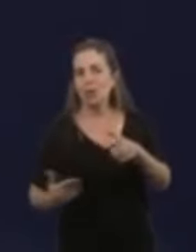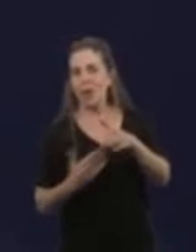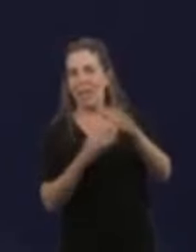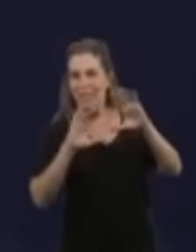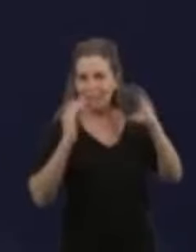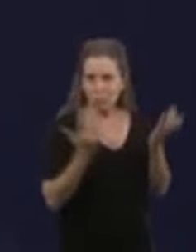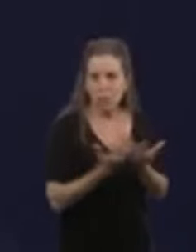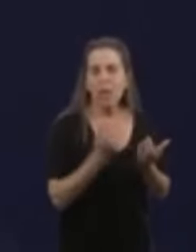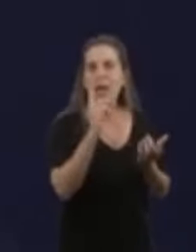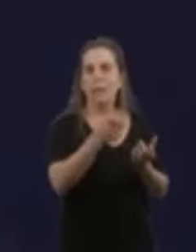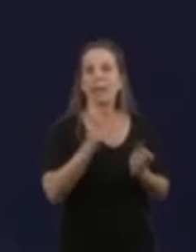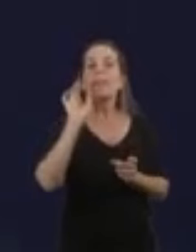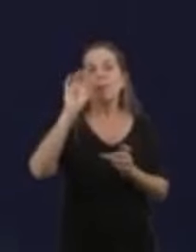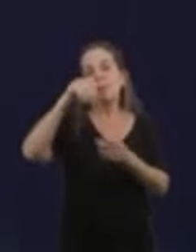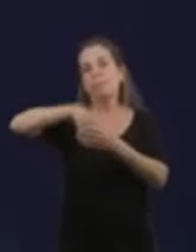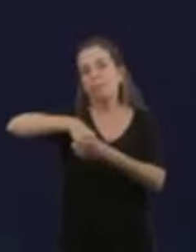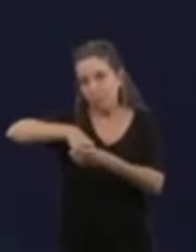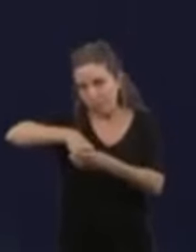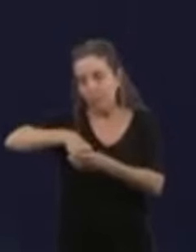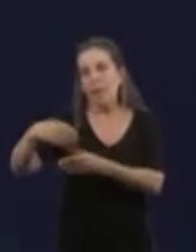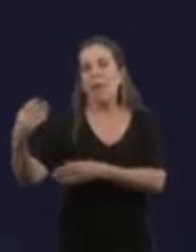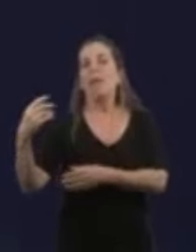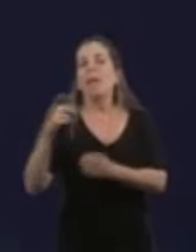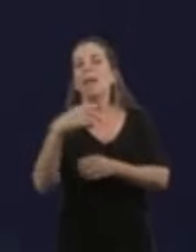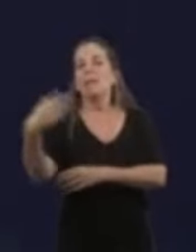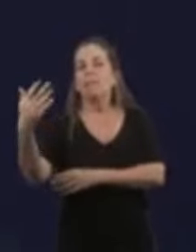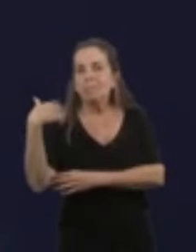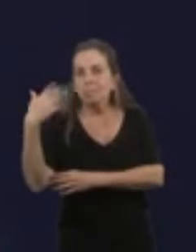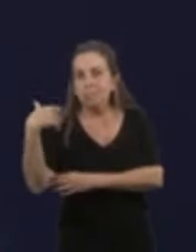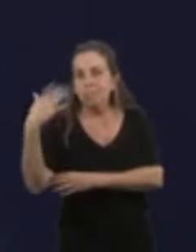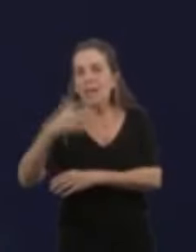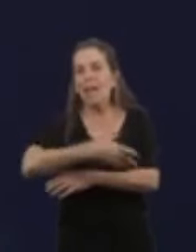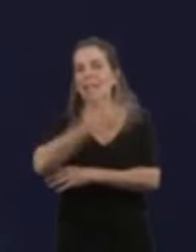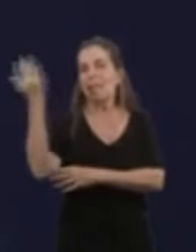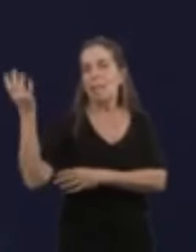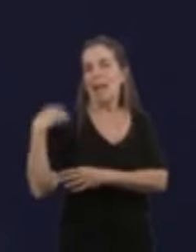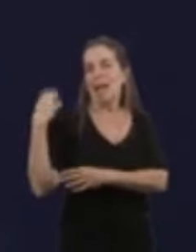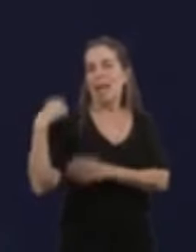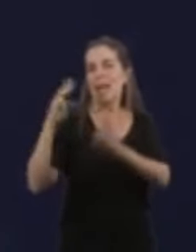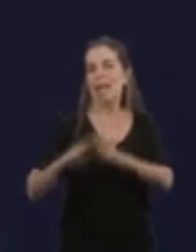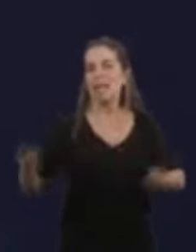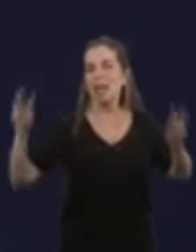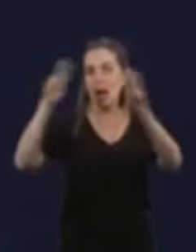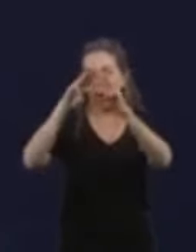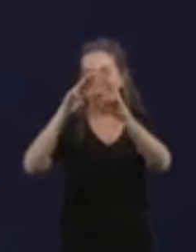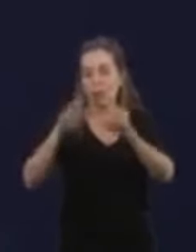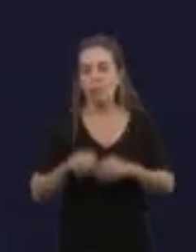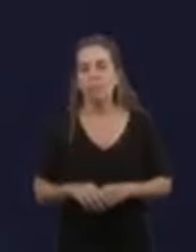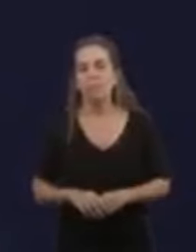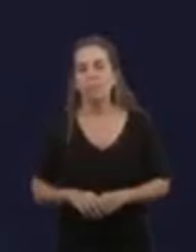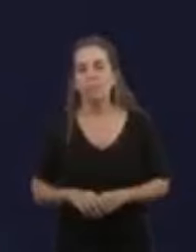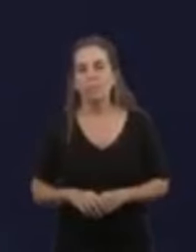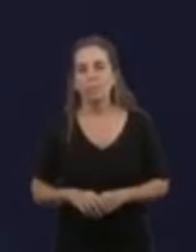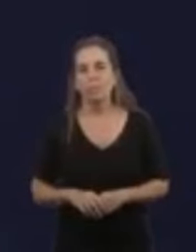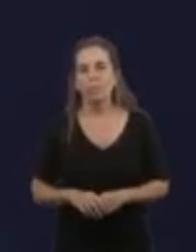además de participar por supuesto del debate de la asamblea general de la ONU eh